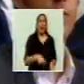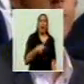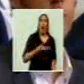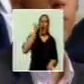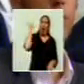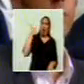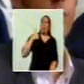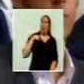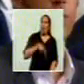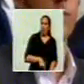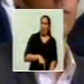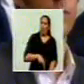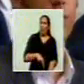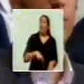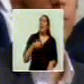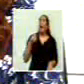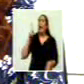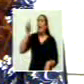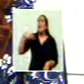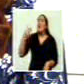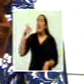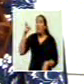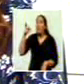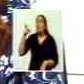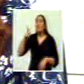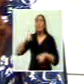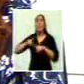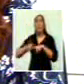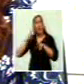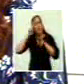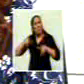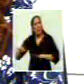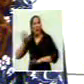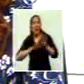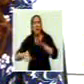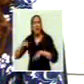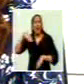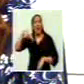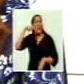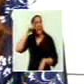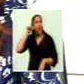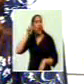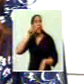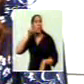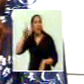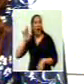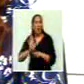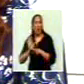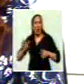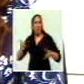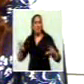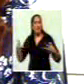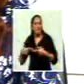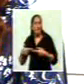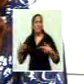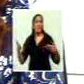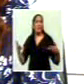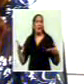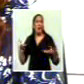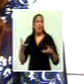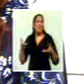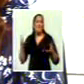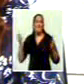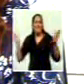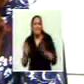políticas terribles, políticas neoliberales, de políticas de ajuste permanente que arrastran a la miseria